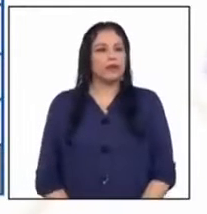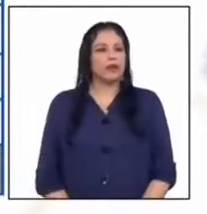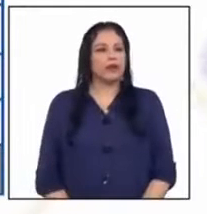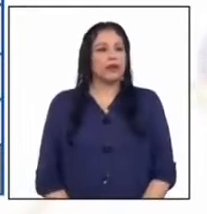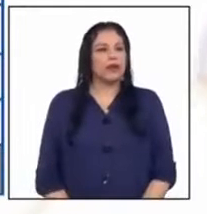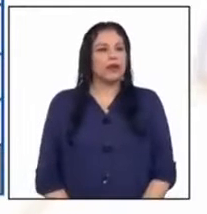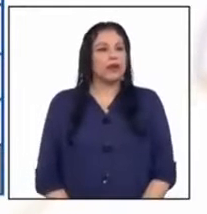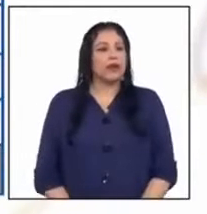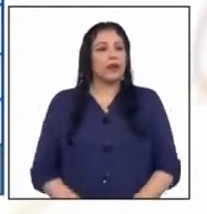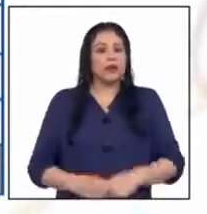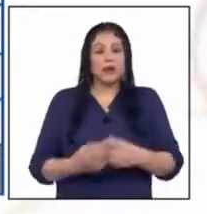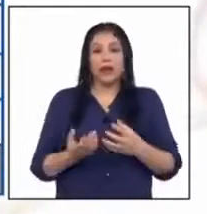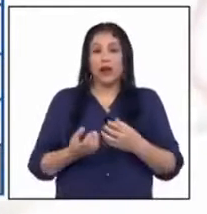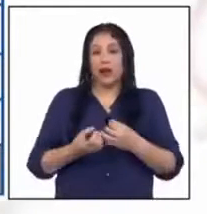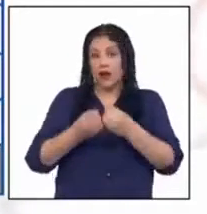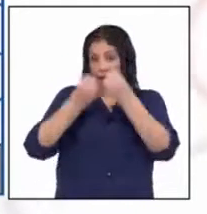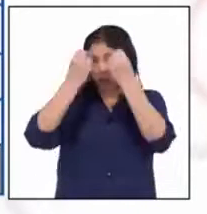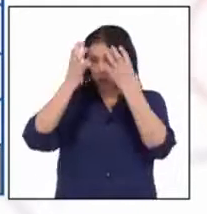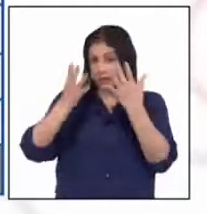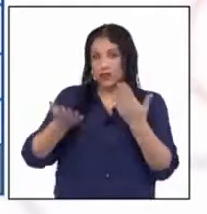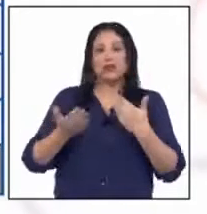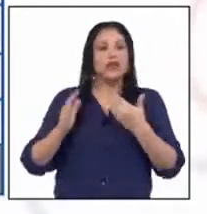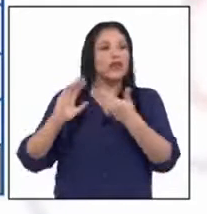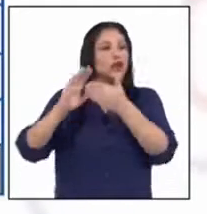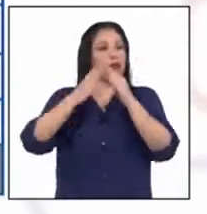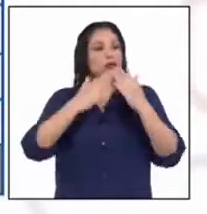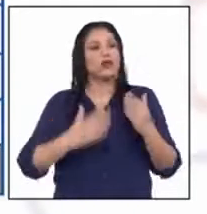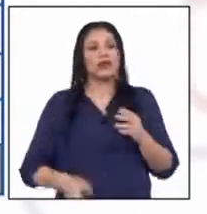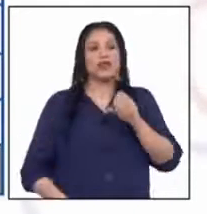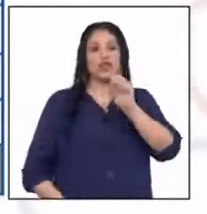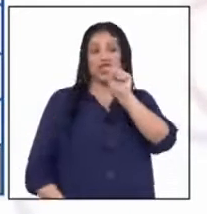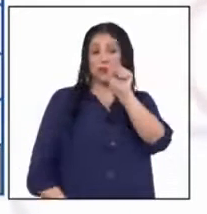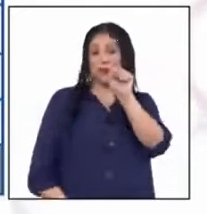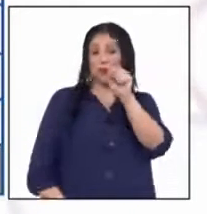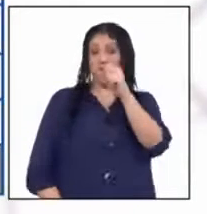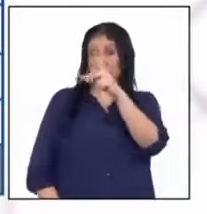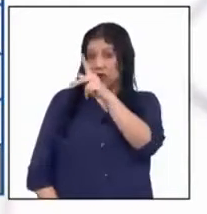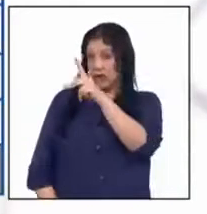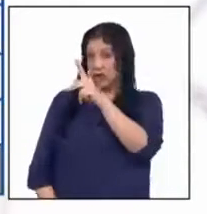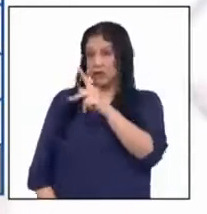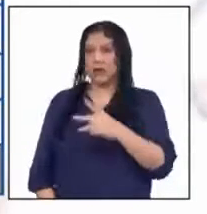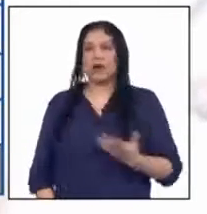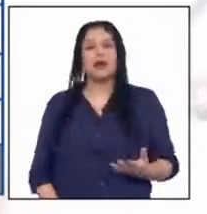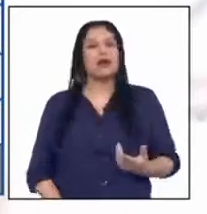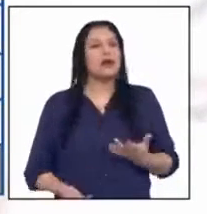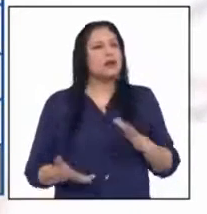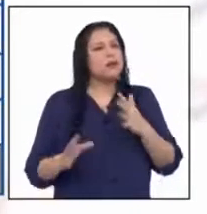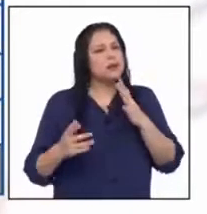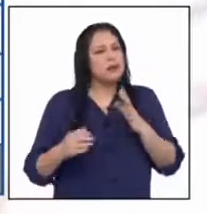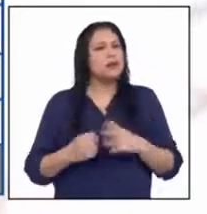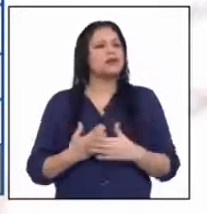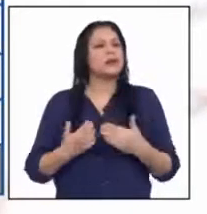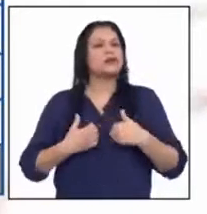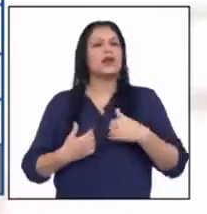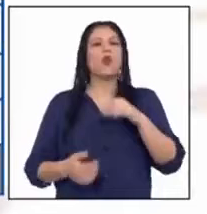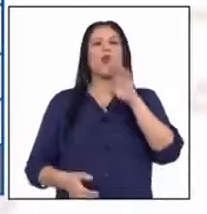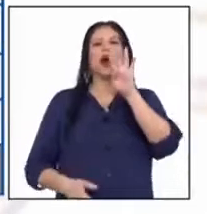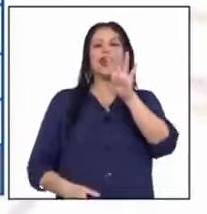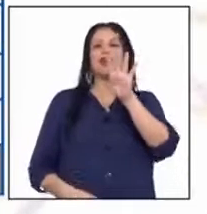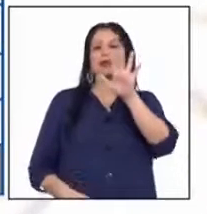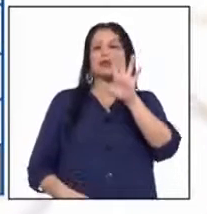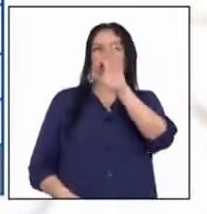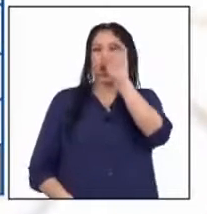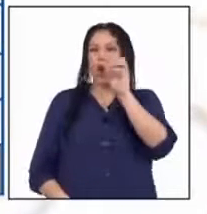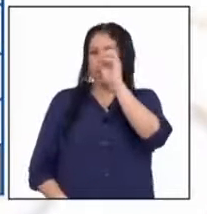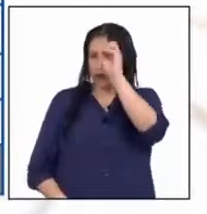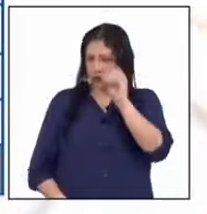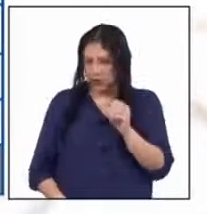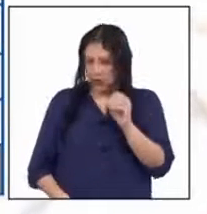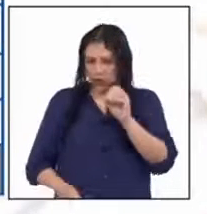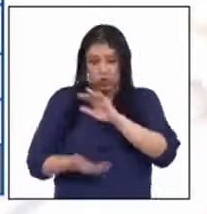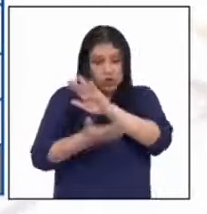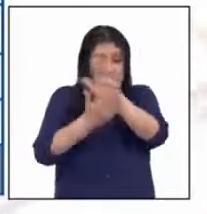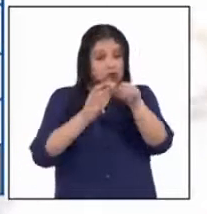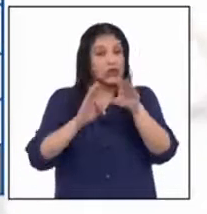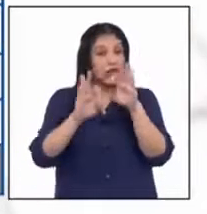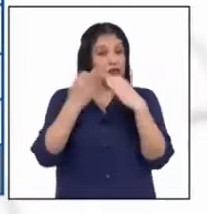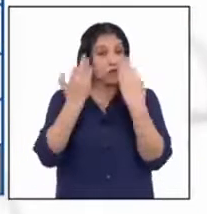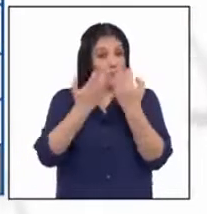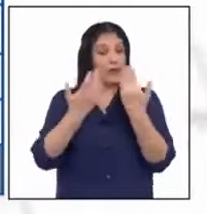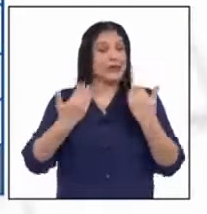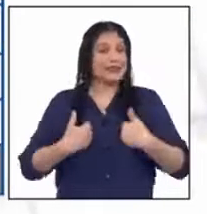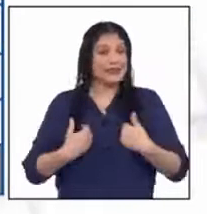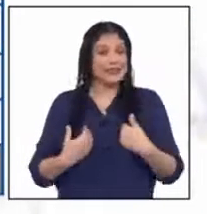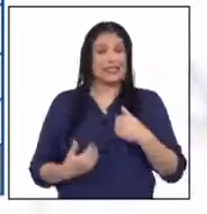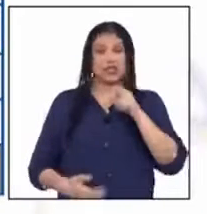la muestra obtenida de la comunidad Shipibo-Conibo, a lo más el 45% de familias